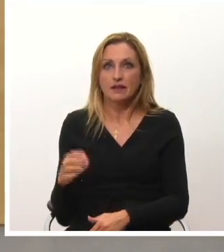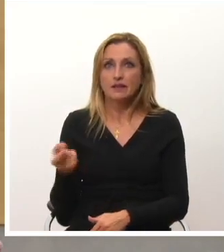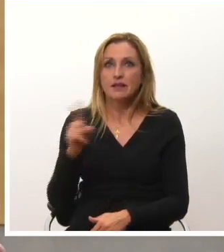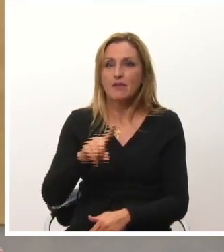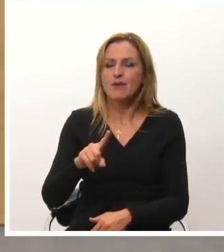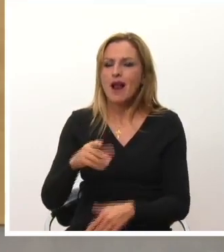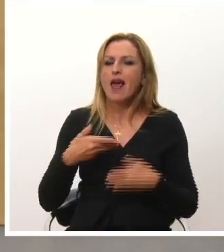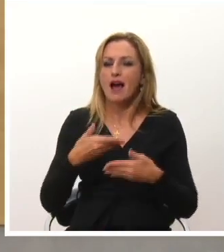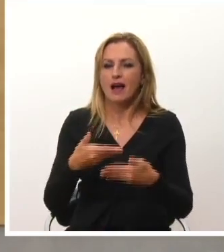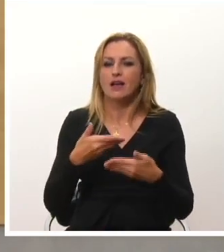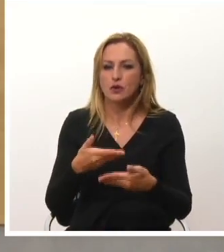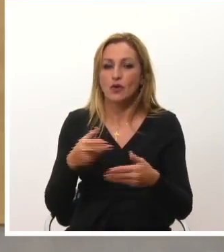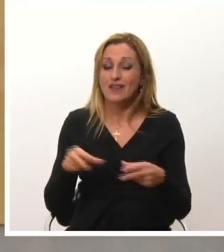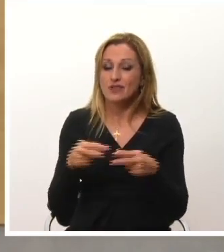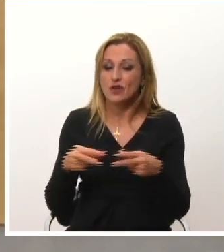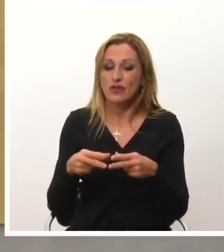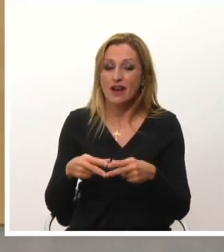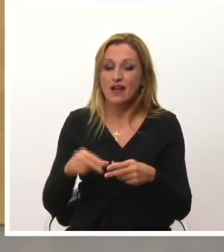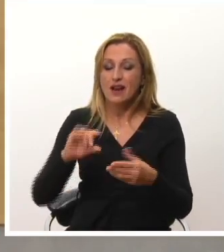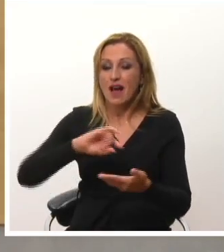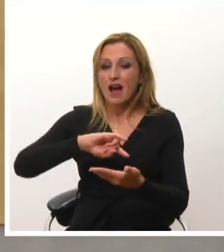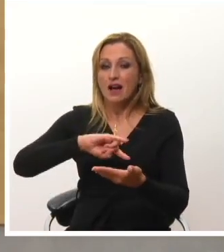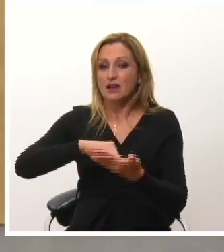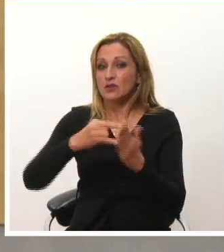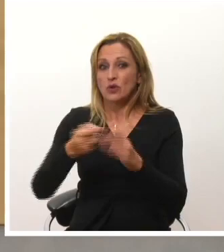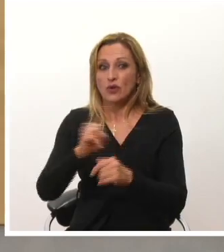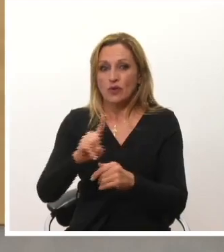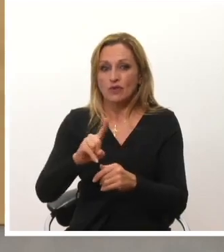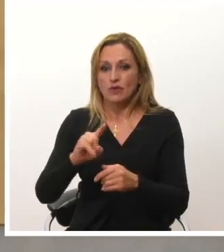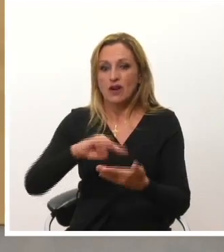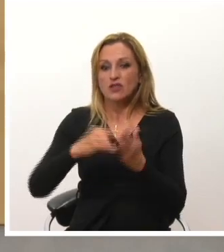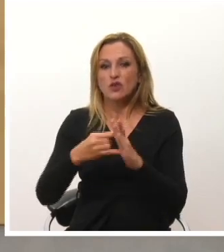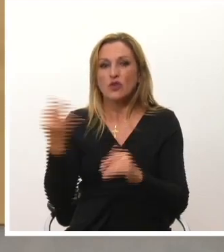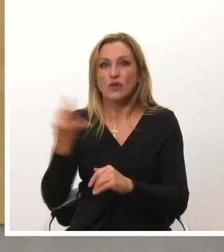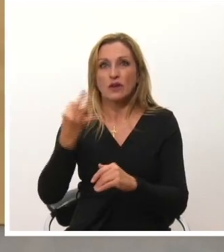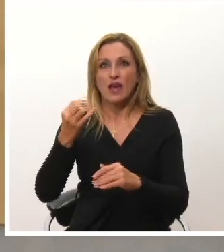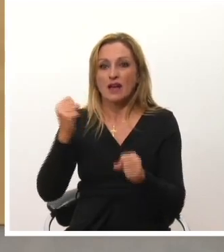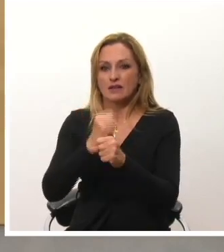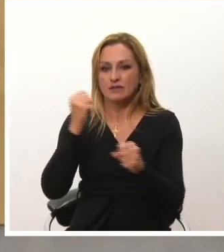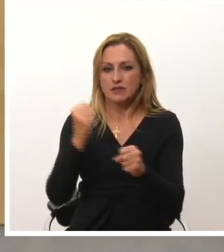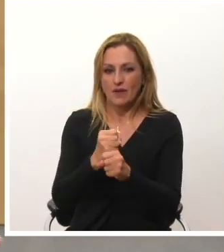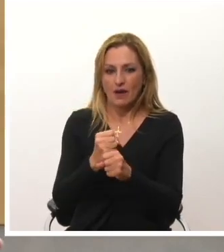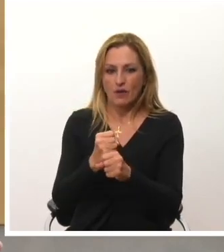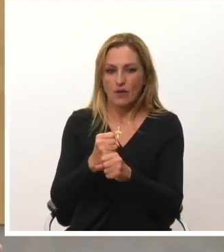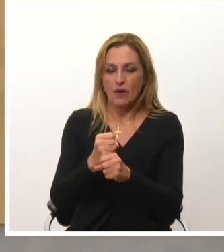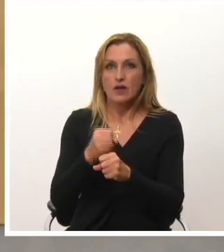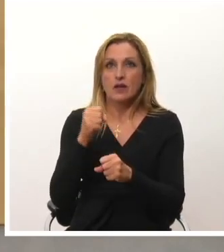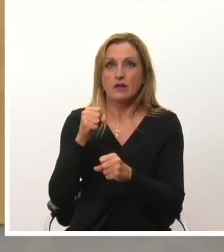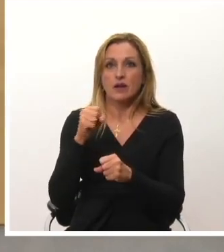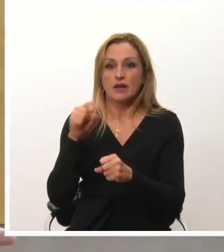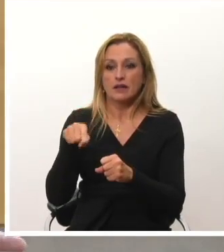ayudas sociales no son la solución las soluciones el empleo que es lo que ha estado trabajando este gobierno en cuanto al